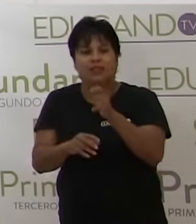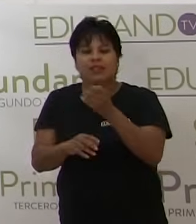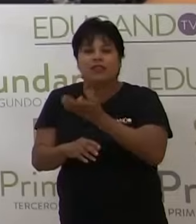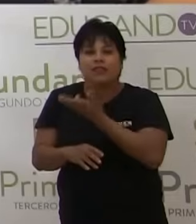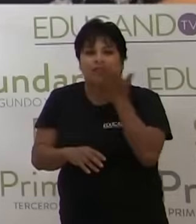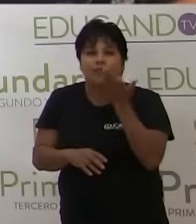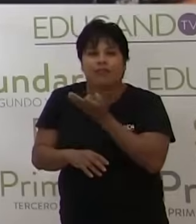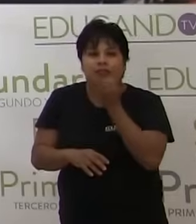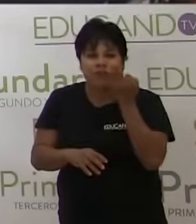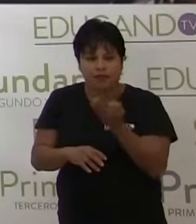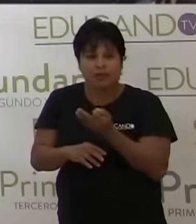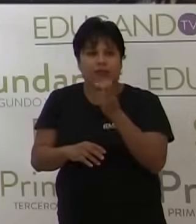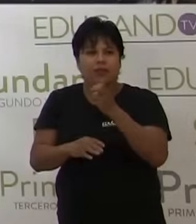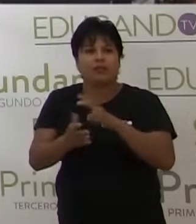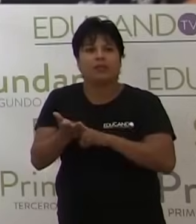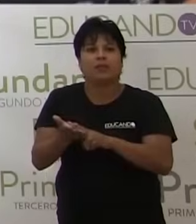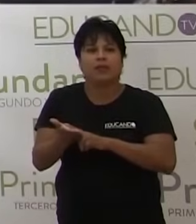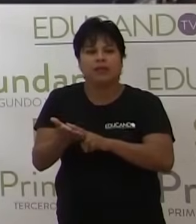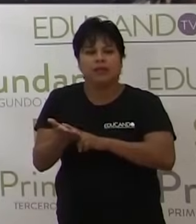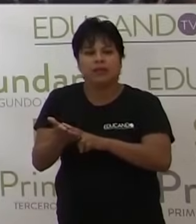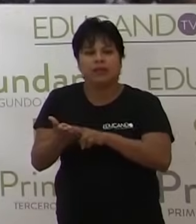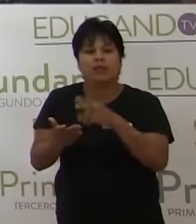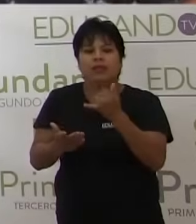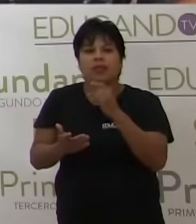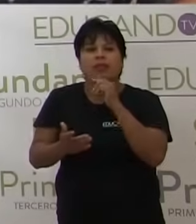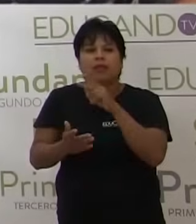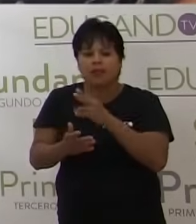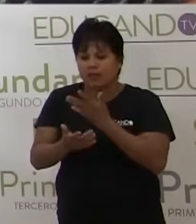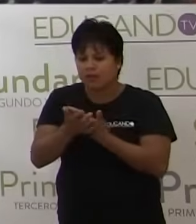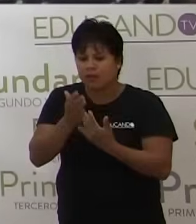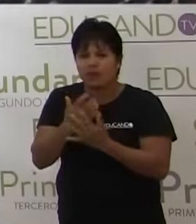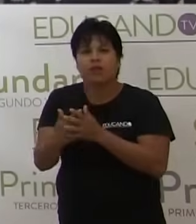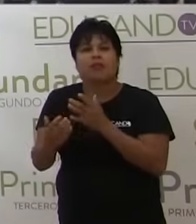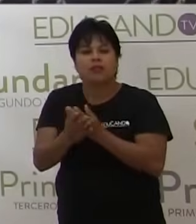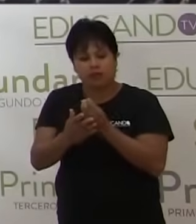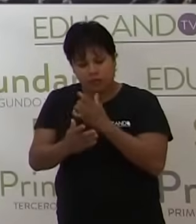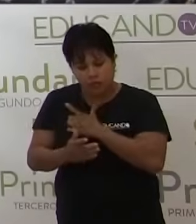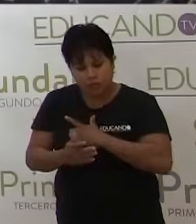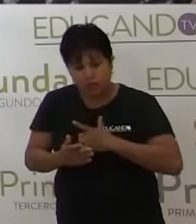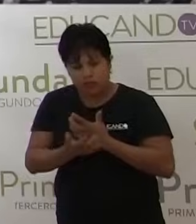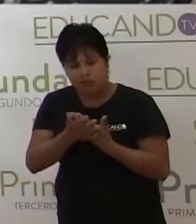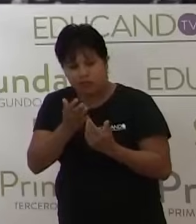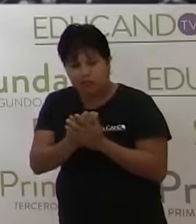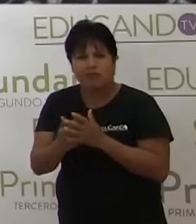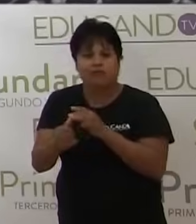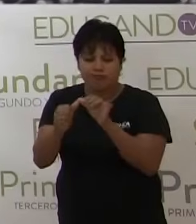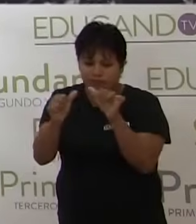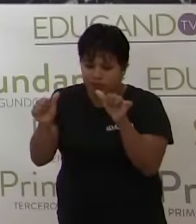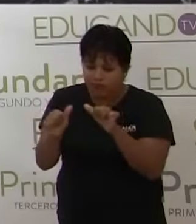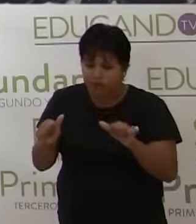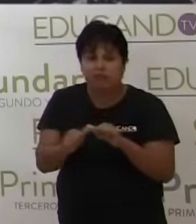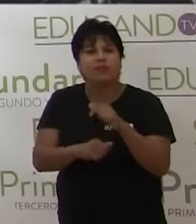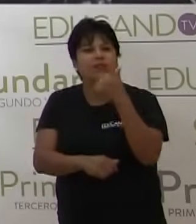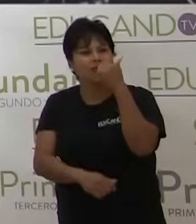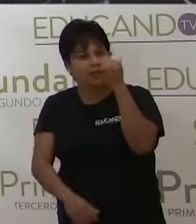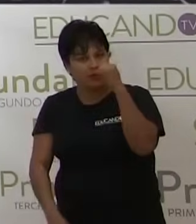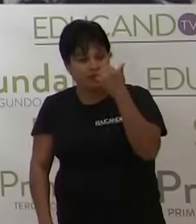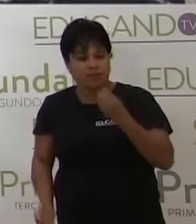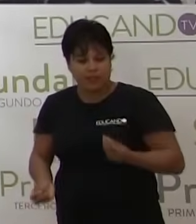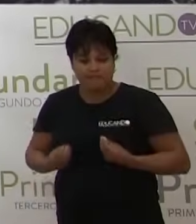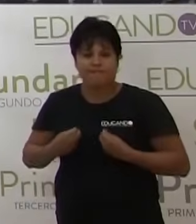flor es una flor verde y que también se elabora con mucho gusto y con muchas ganas por los artesanos que viven